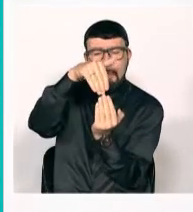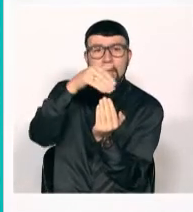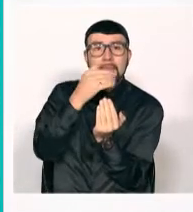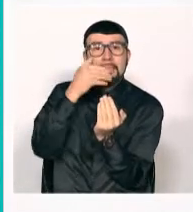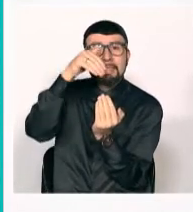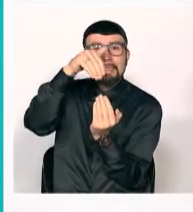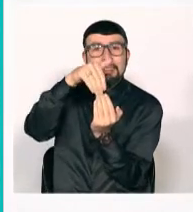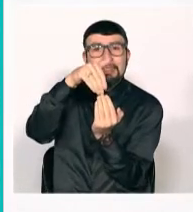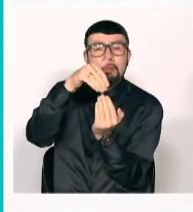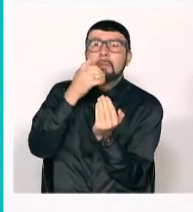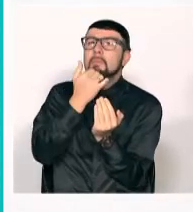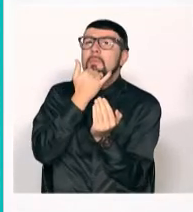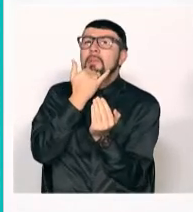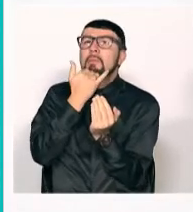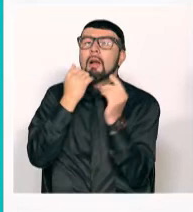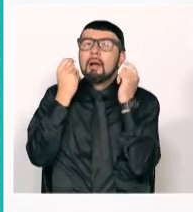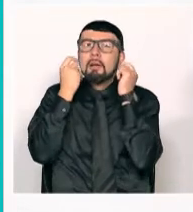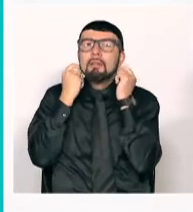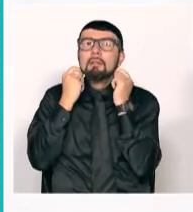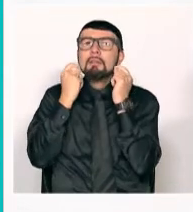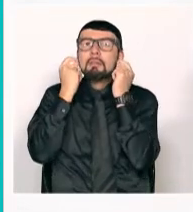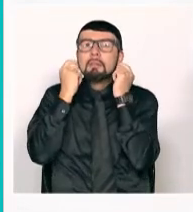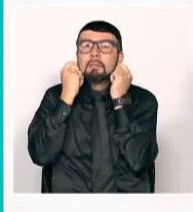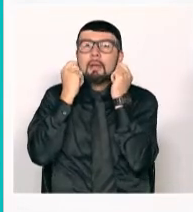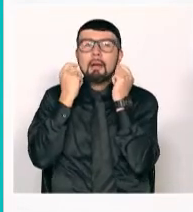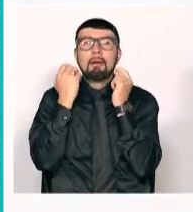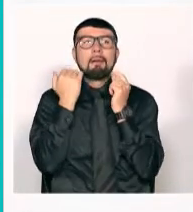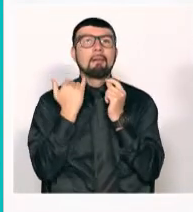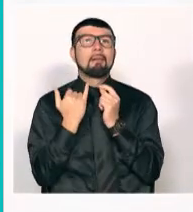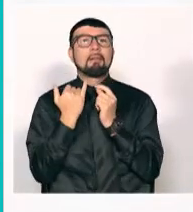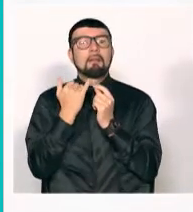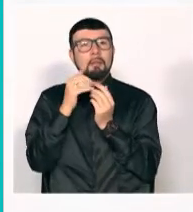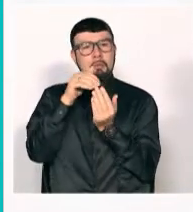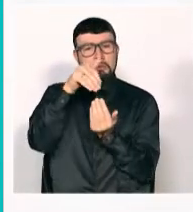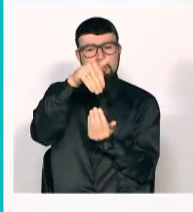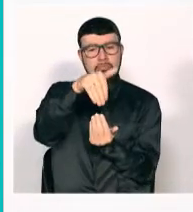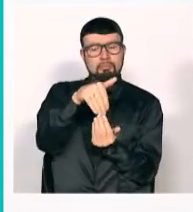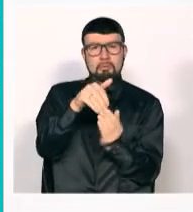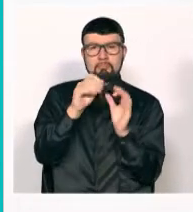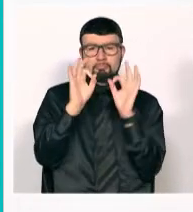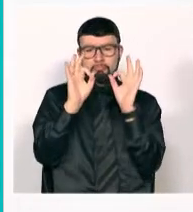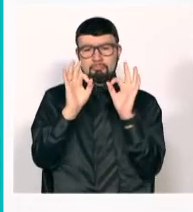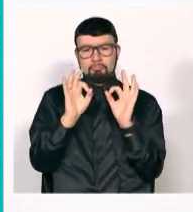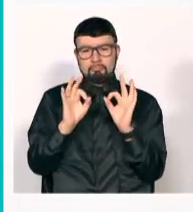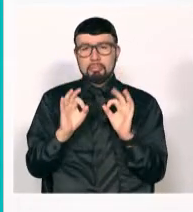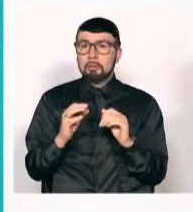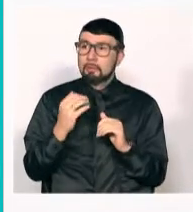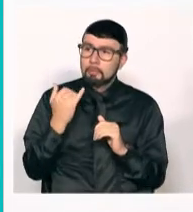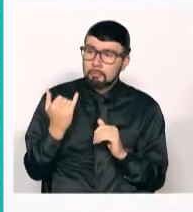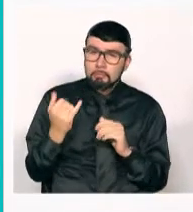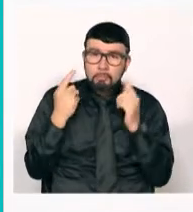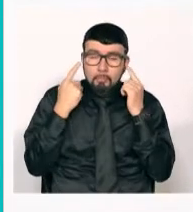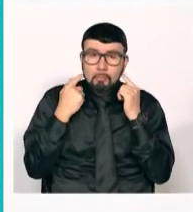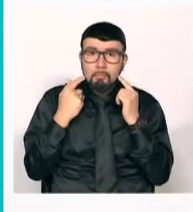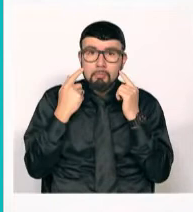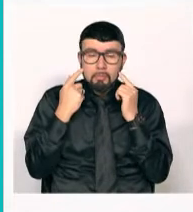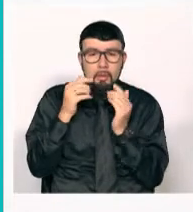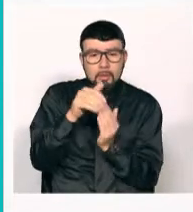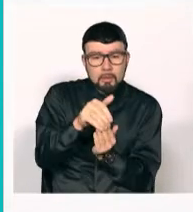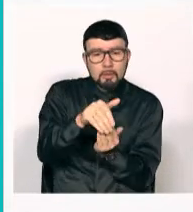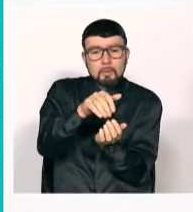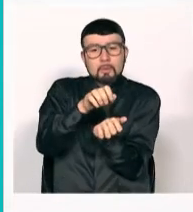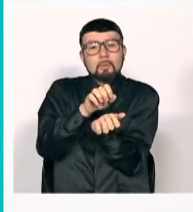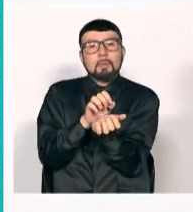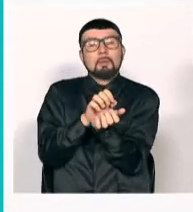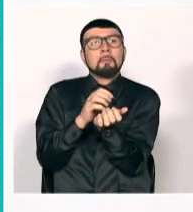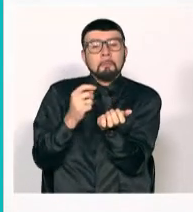el cóndilo de la mandíbula está en una posición centrada en la cavidad glenoidea y está separada por el